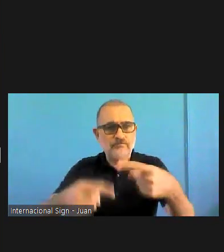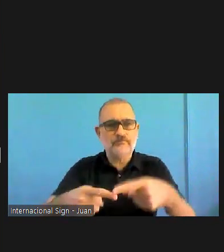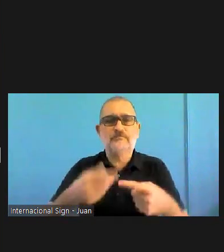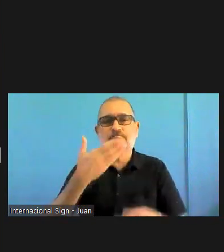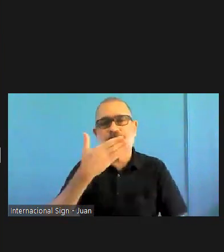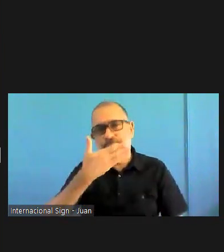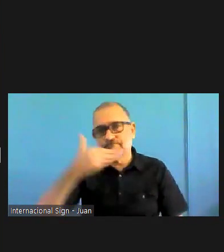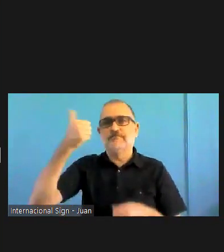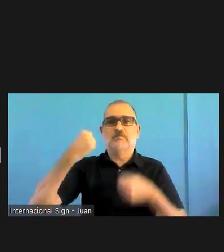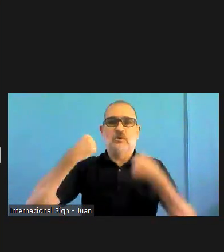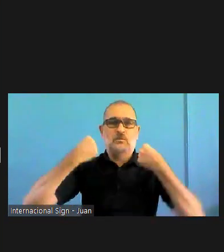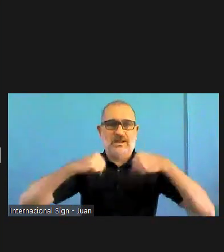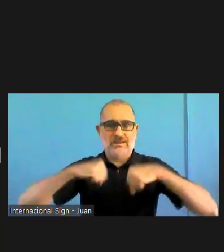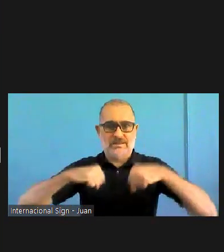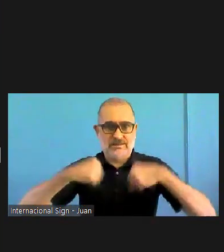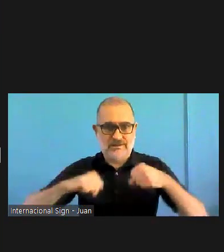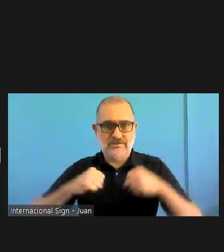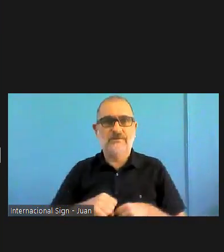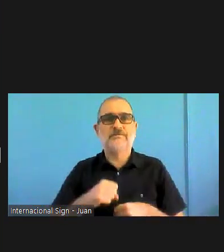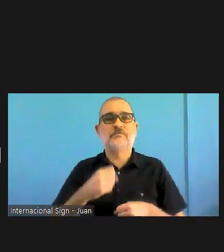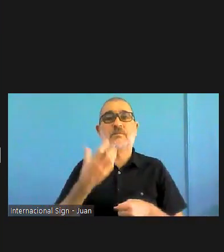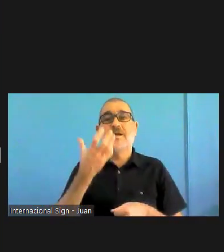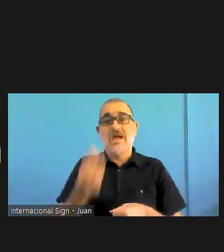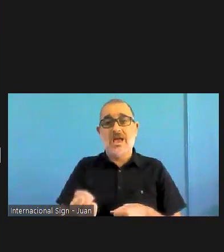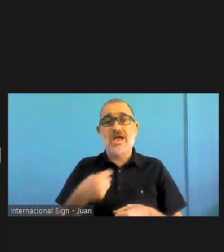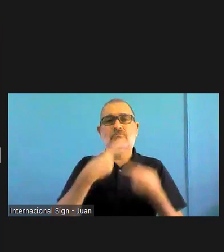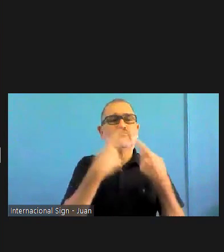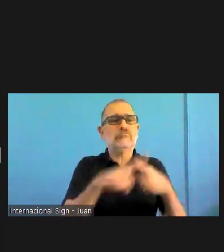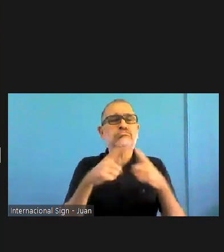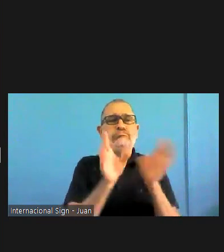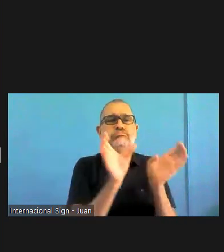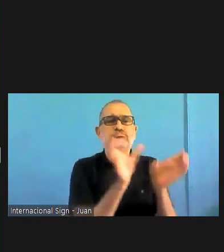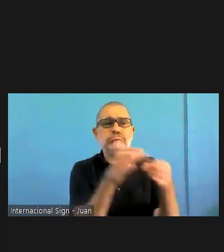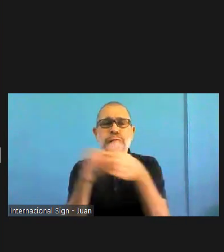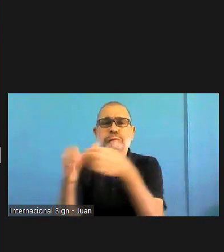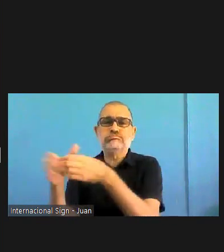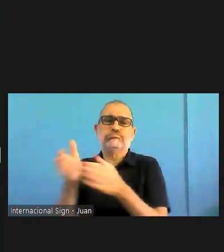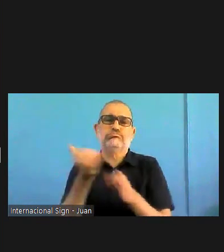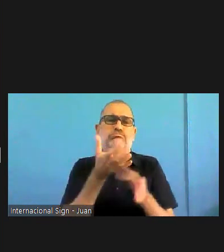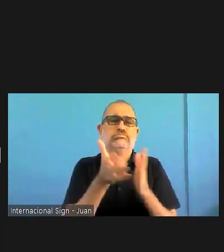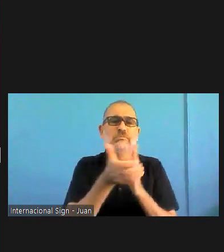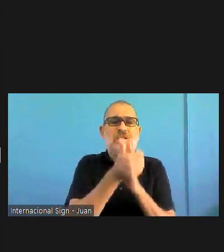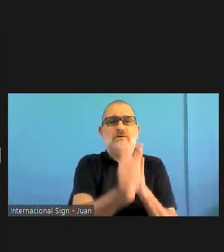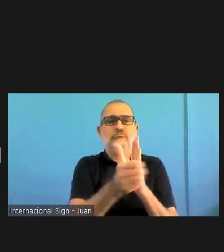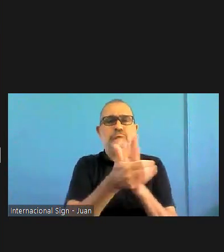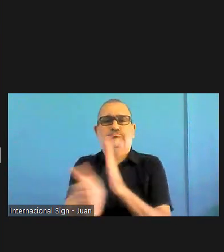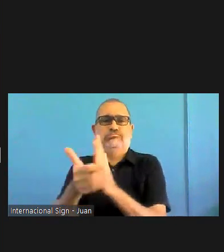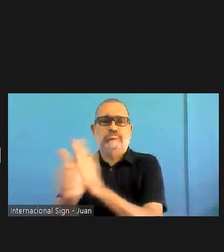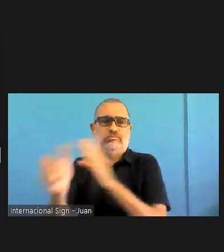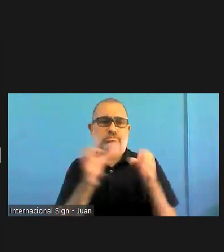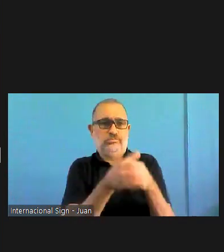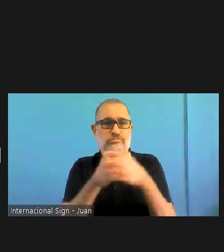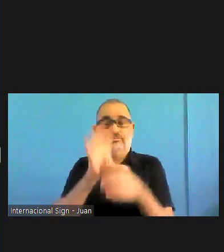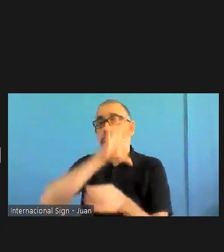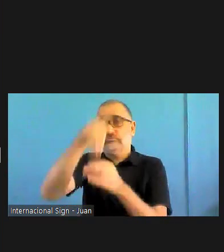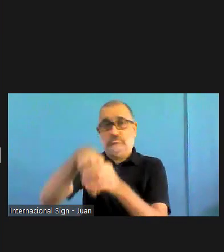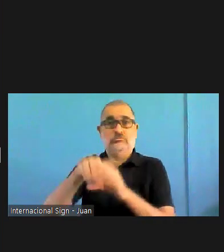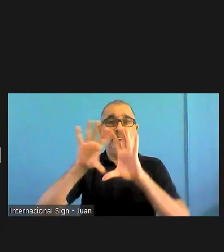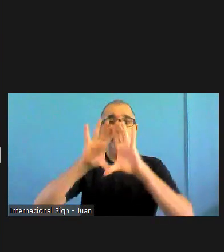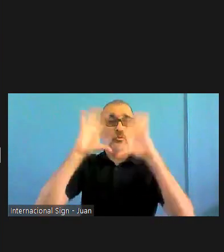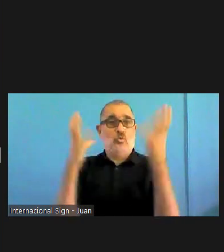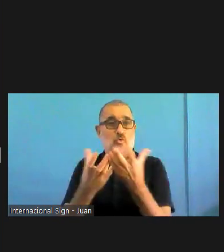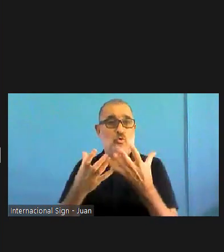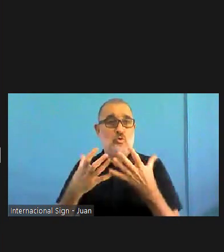de diferentes organizaciones, donde incluyo la Organización Mundial de la Salud. Además,